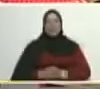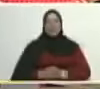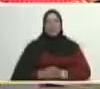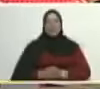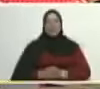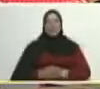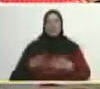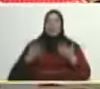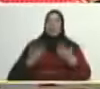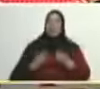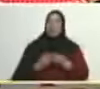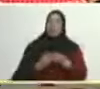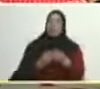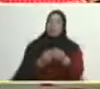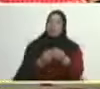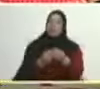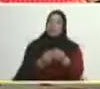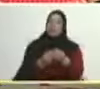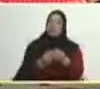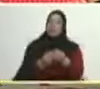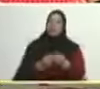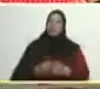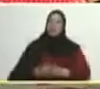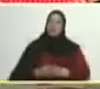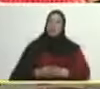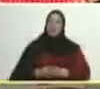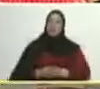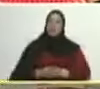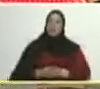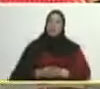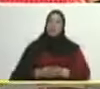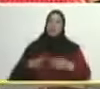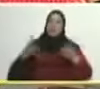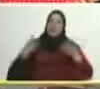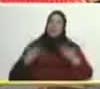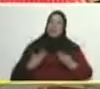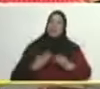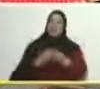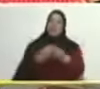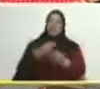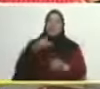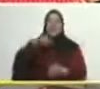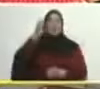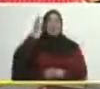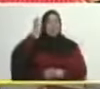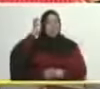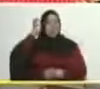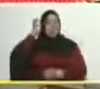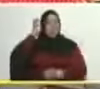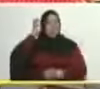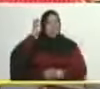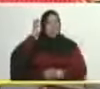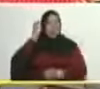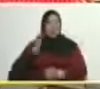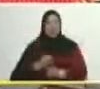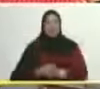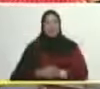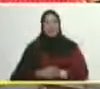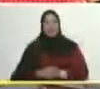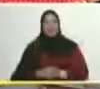Juntos somos invencibles. Y juntas a las mujeres, más invencible todavía.